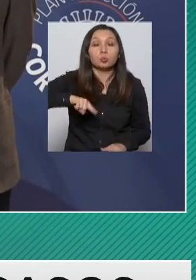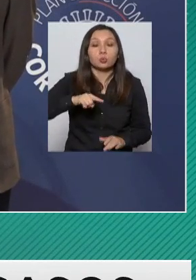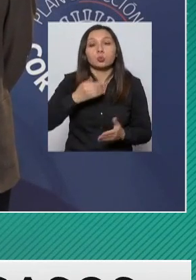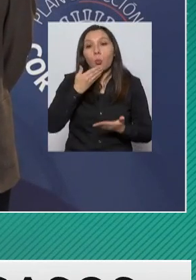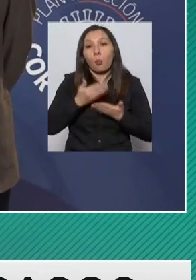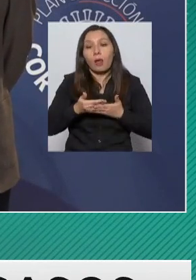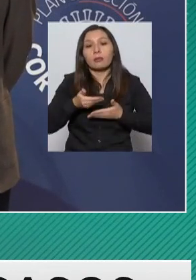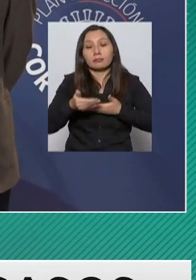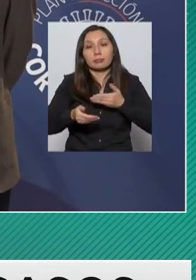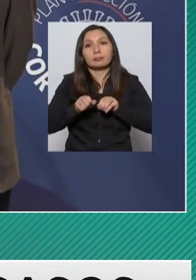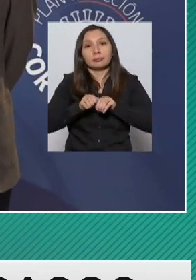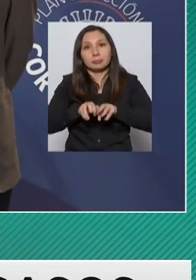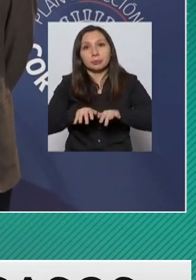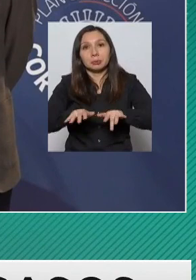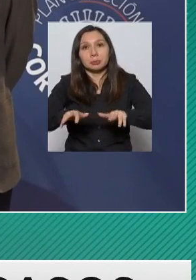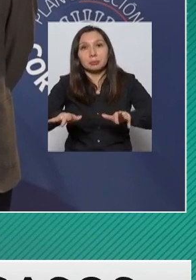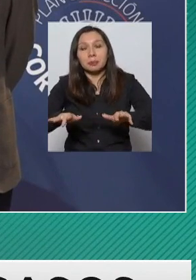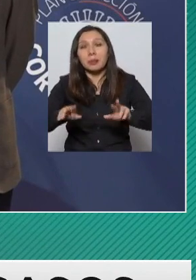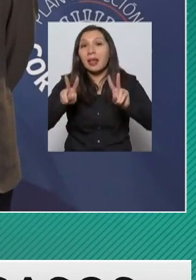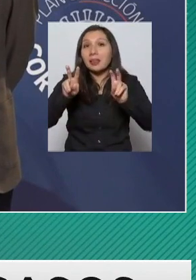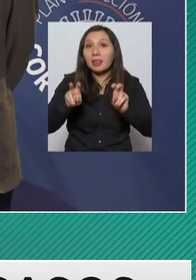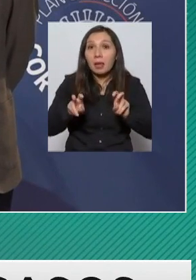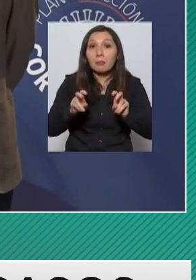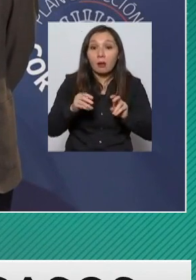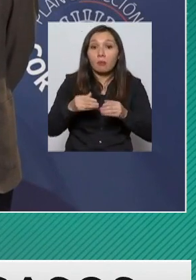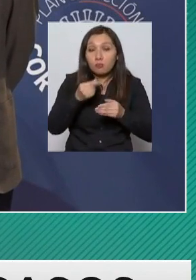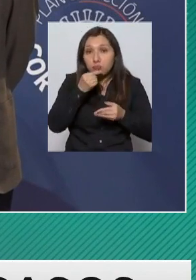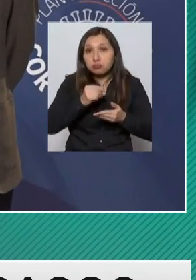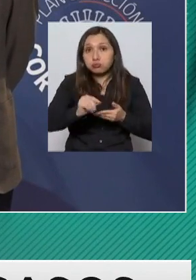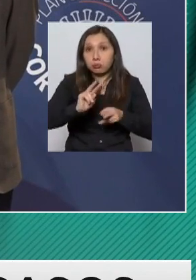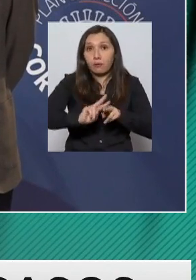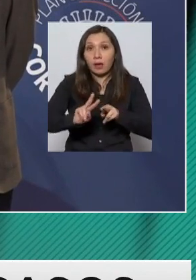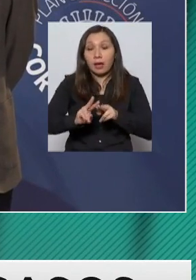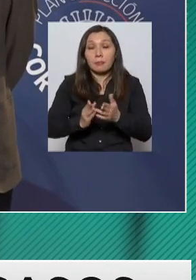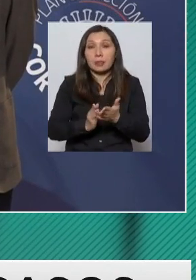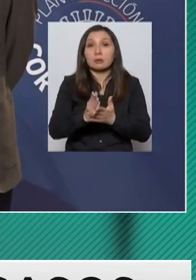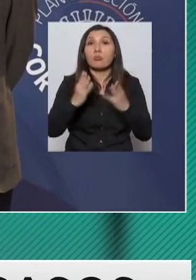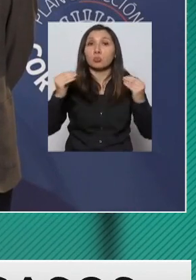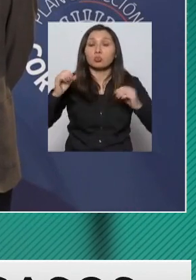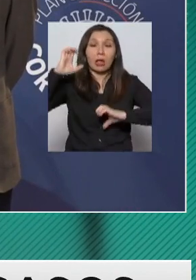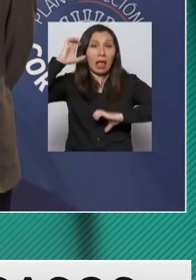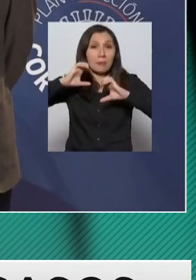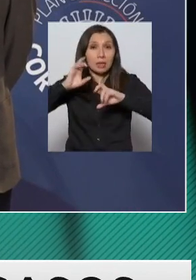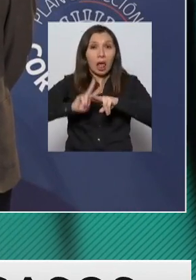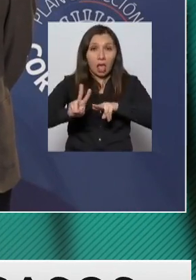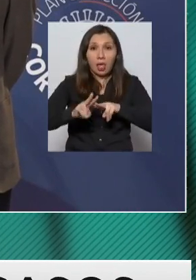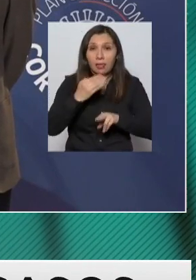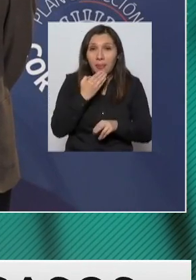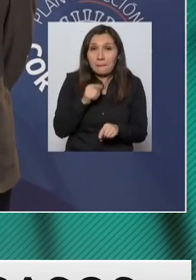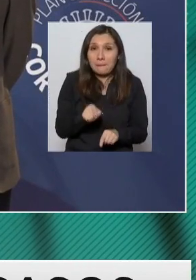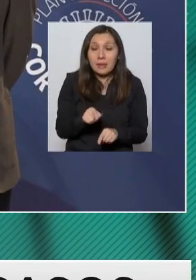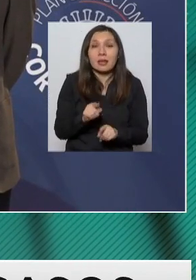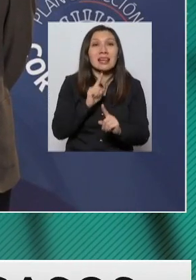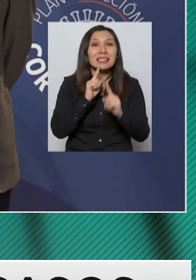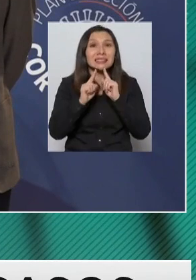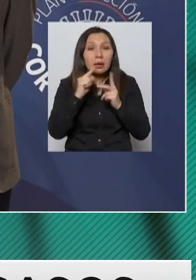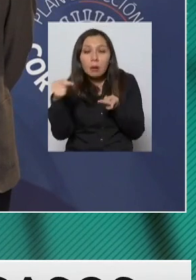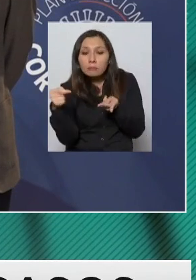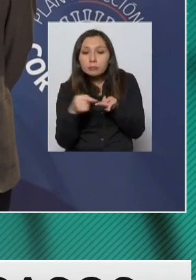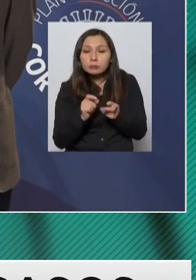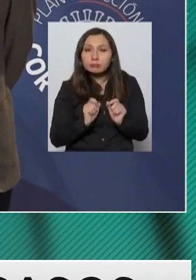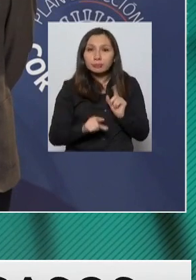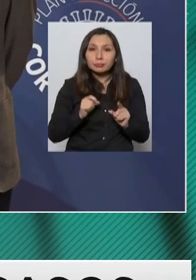medida en que masifique mos como va a ocurrir y muchas empresas lo hagan también los exámenes de